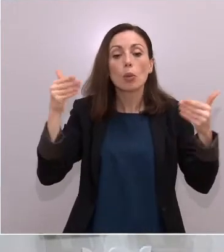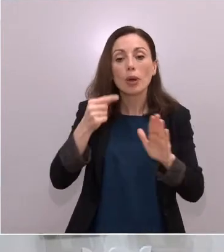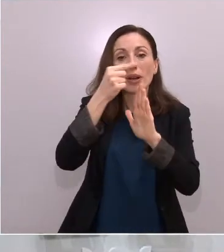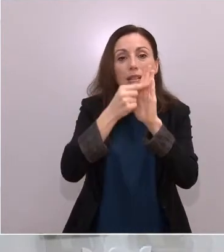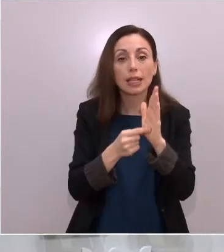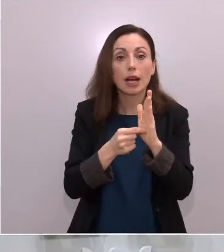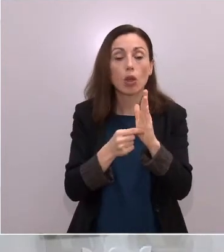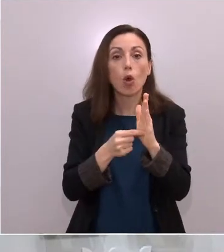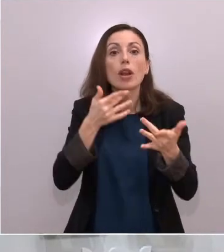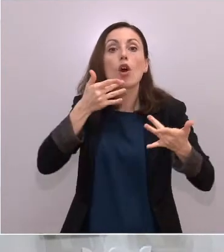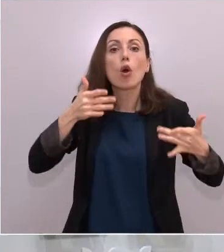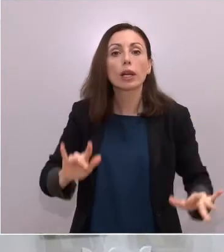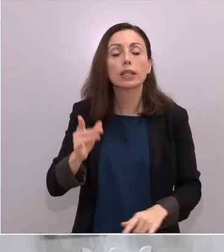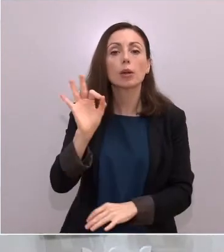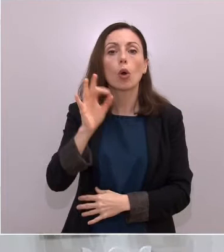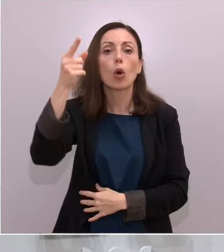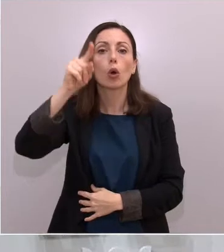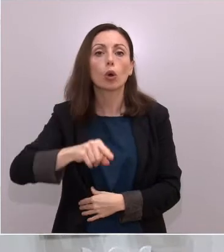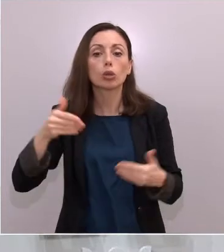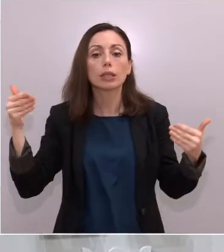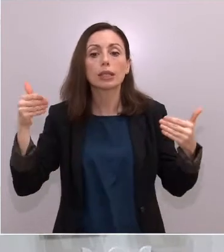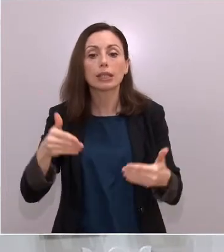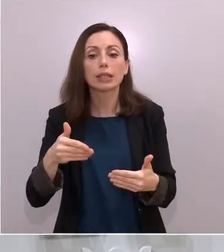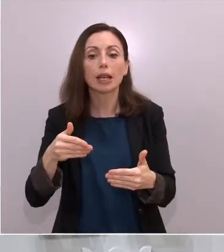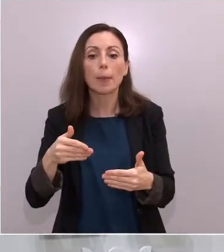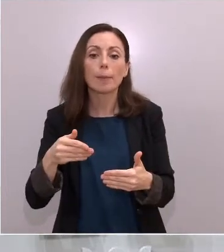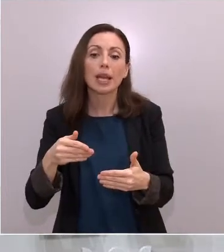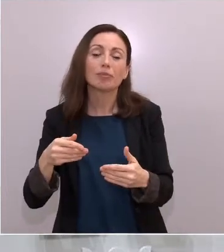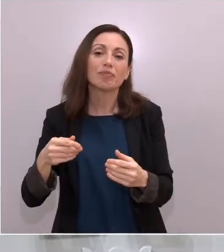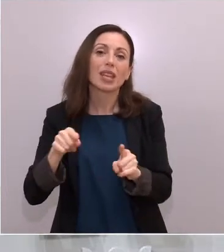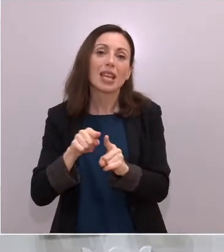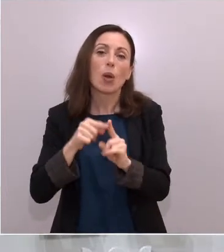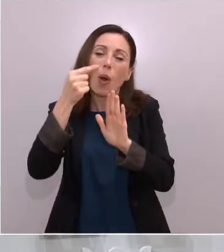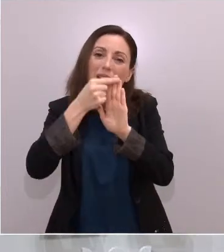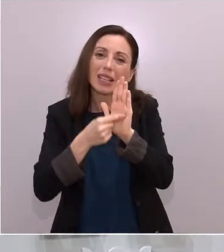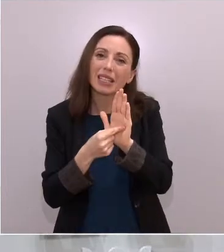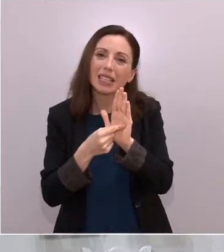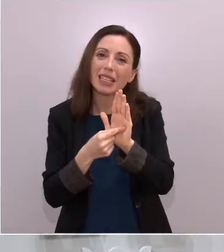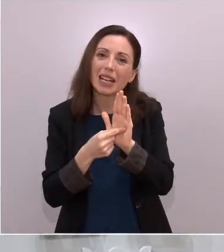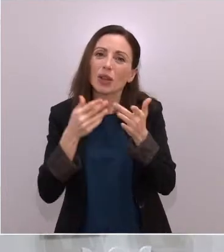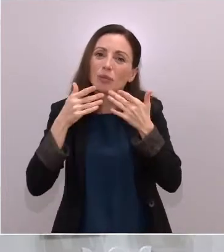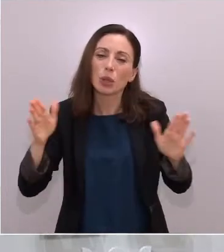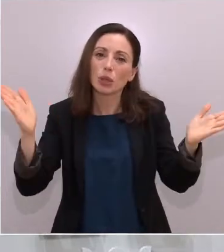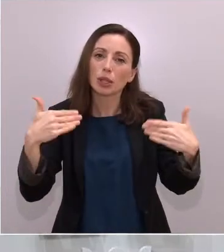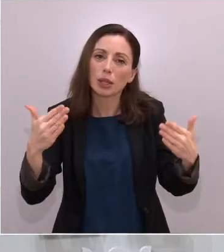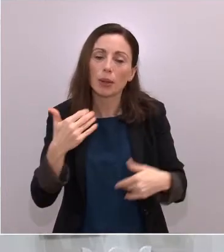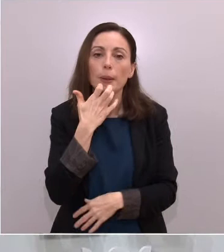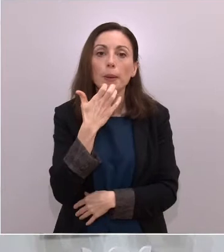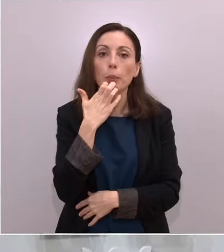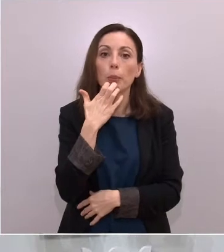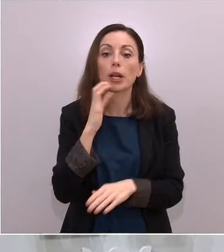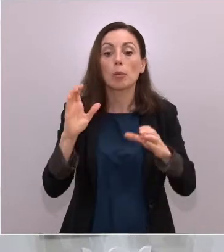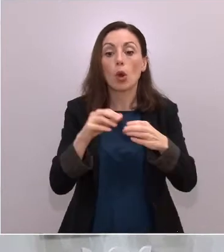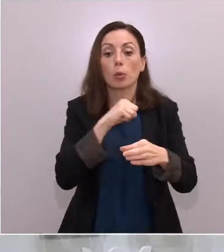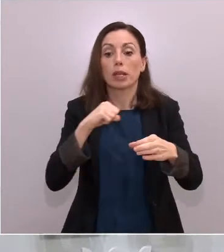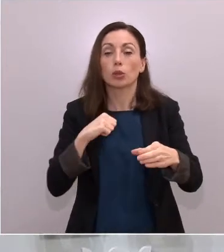indicadores objetivos o también en indicadores subjetivos que, bueno, correspondiesen a las propias circunstancias